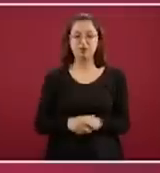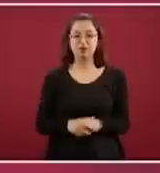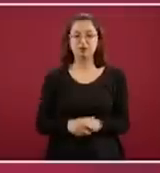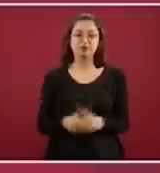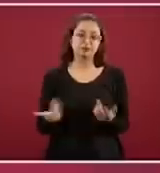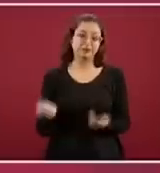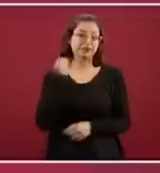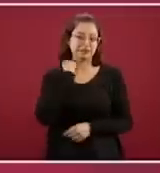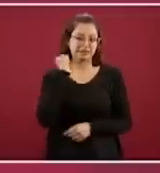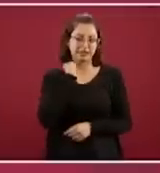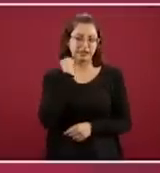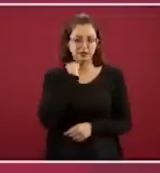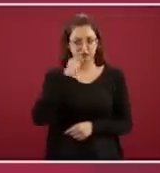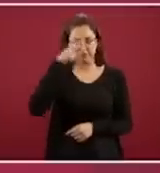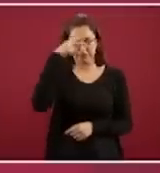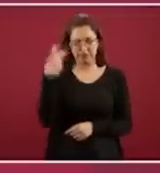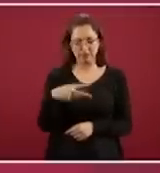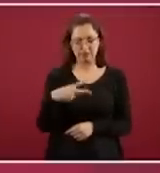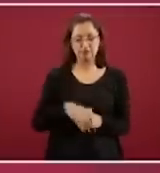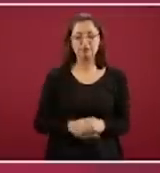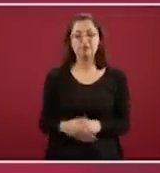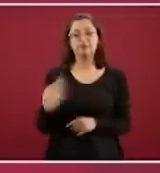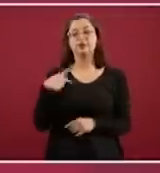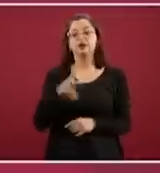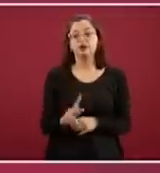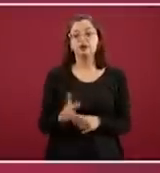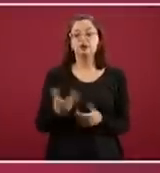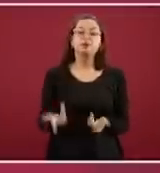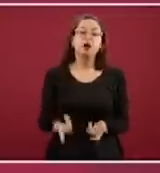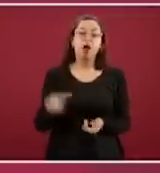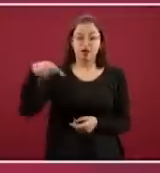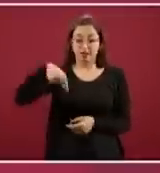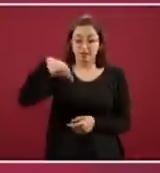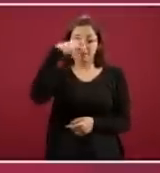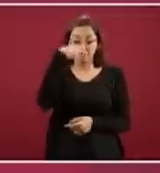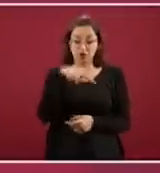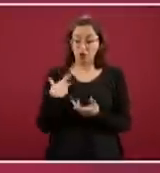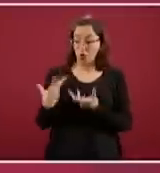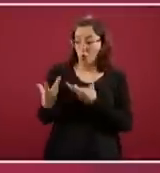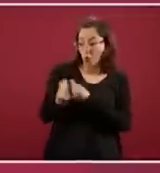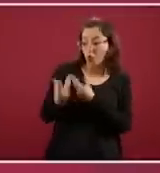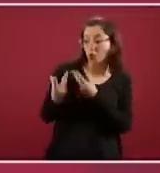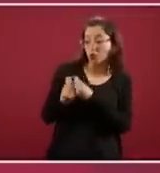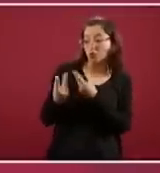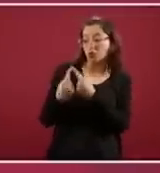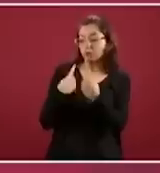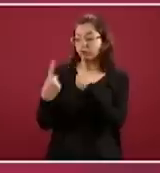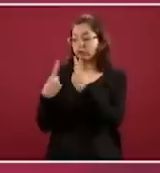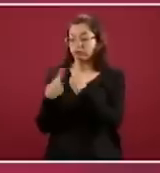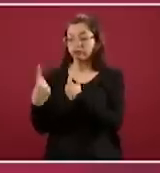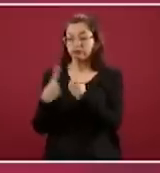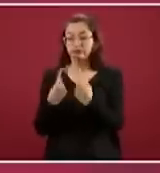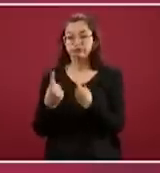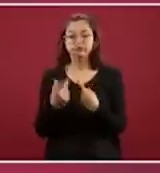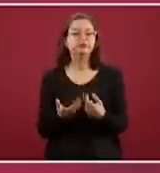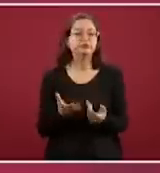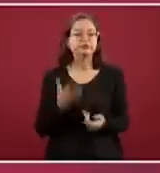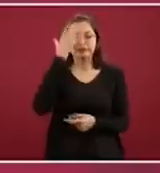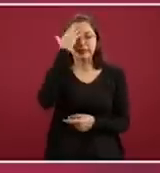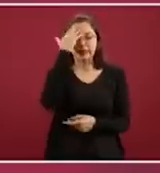el Senado. Pero como nosotros estamos trabajando de manera conjunta con los senadores, ya